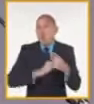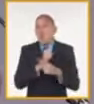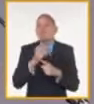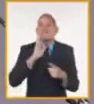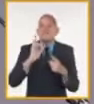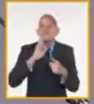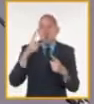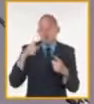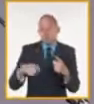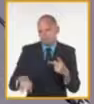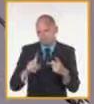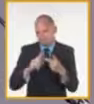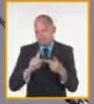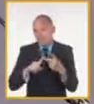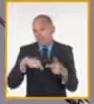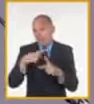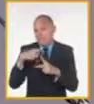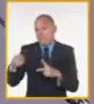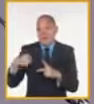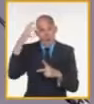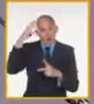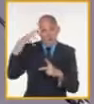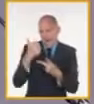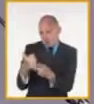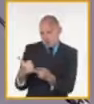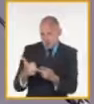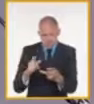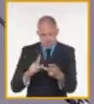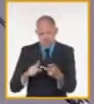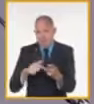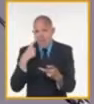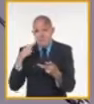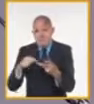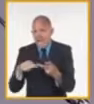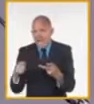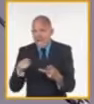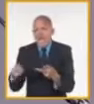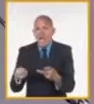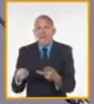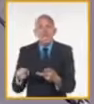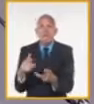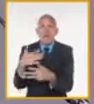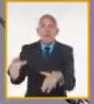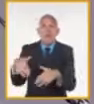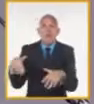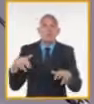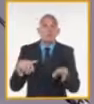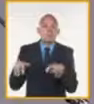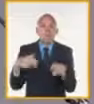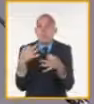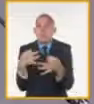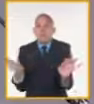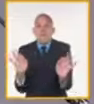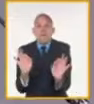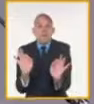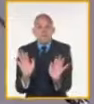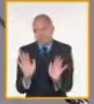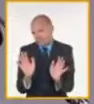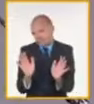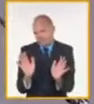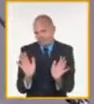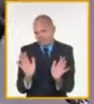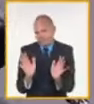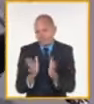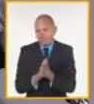digitales pero hay que hablar de que ese ese terrorismo haya una complementariedad En definitiva en lo que